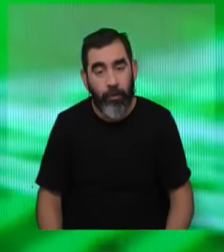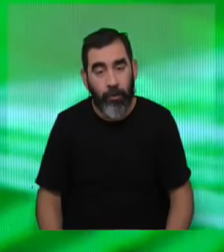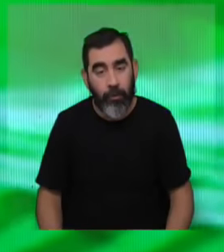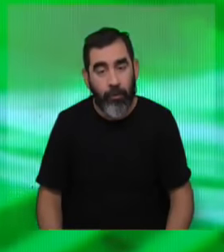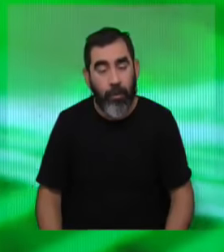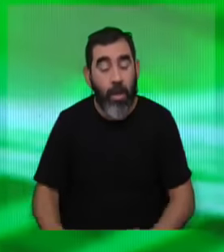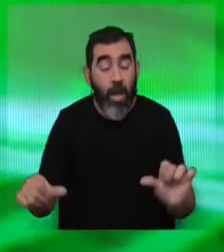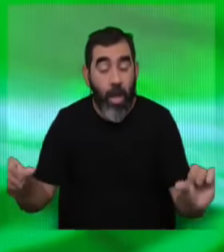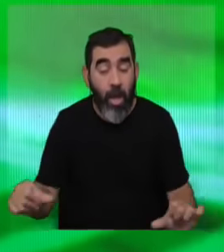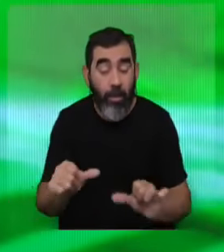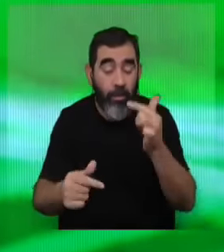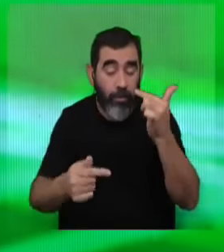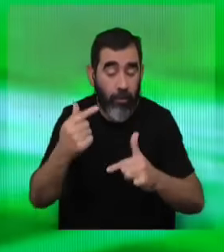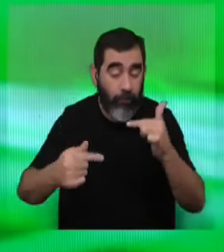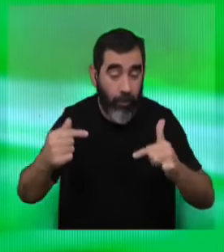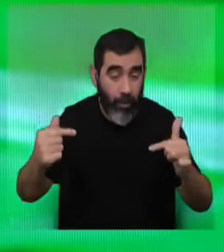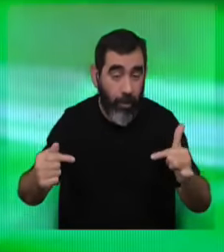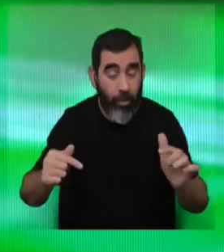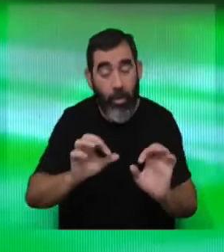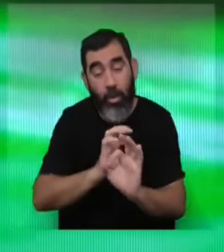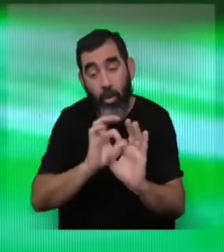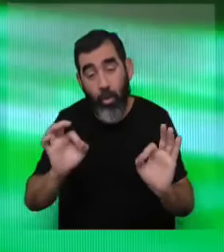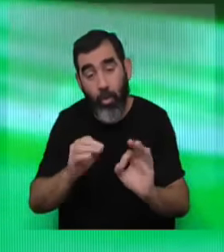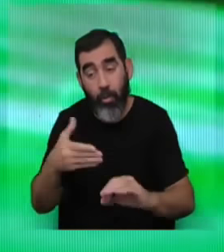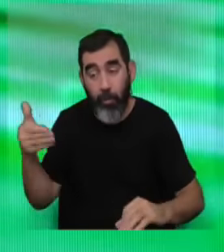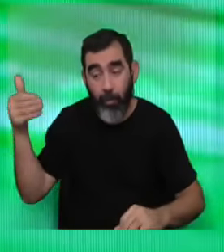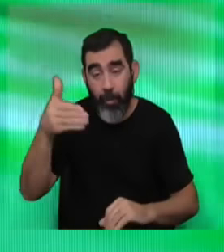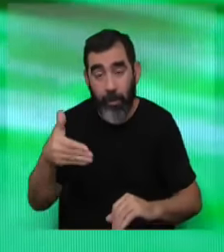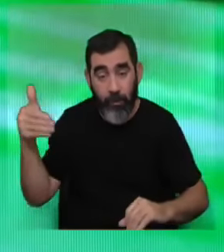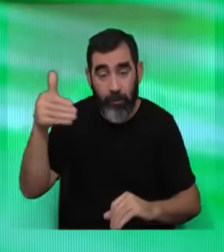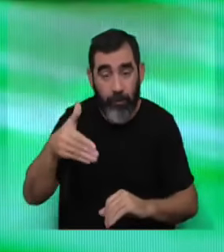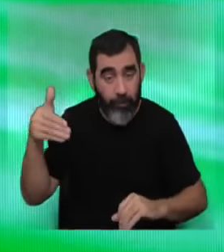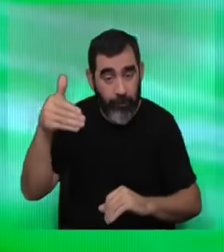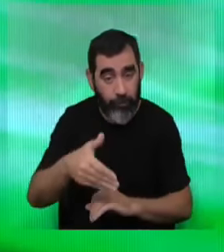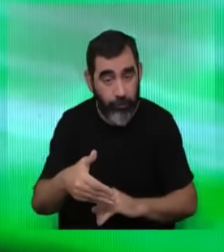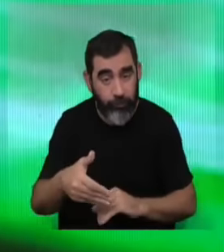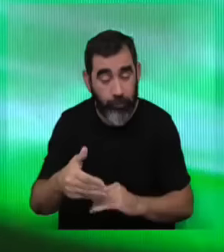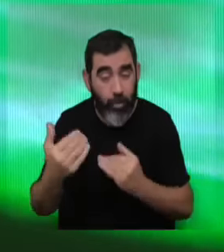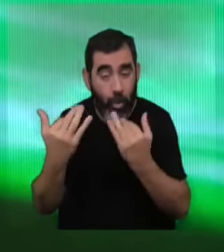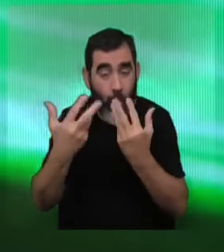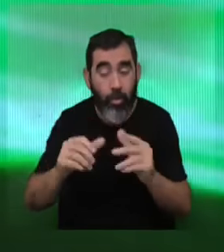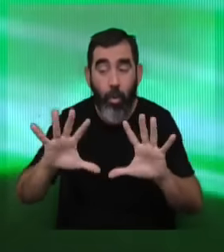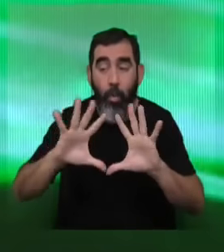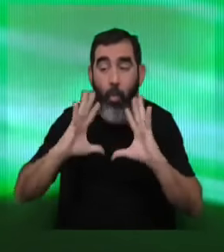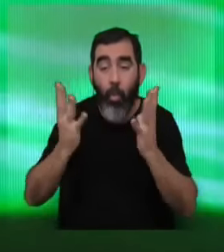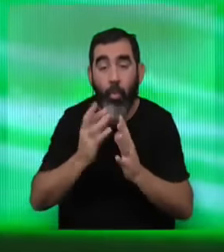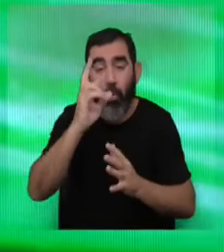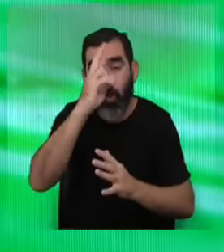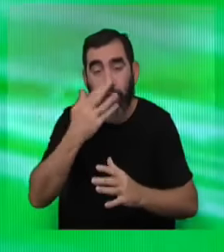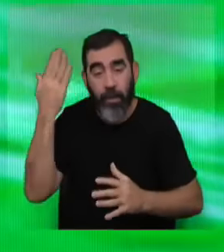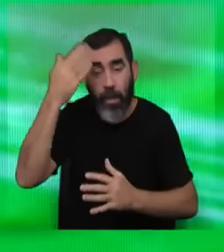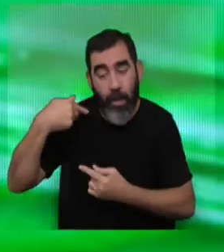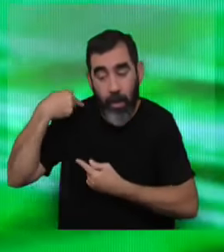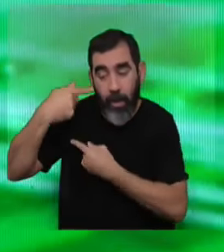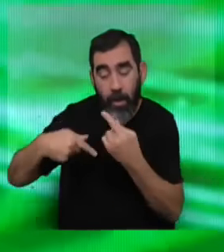actividades en tanto participaciones organizaciónes mundo afro va a tener una